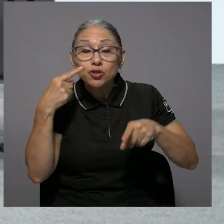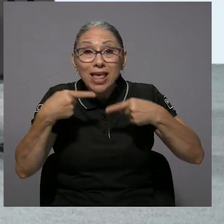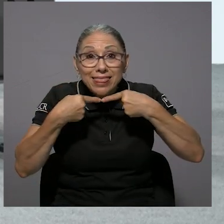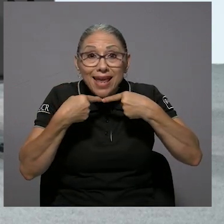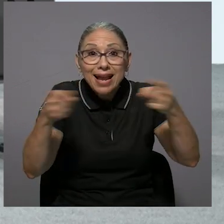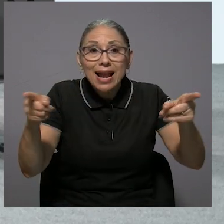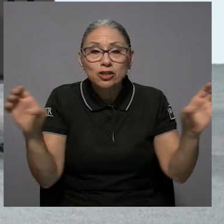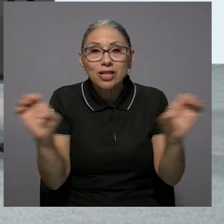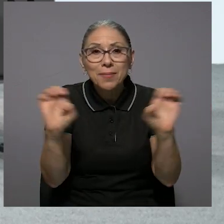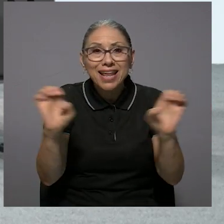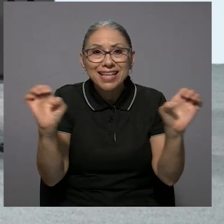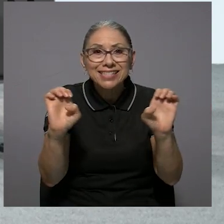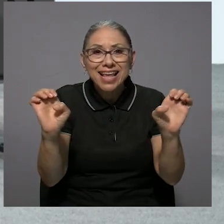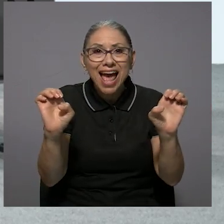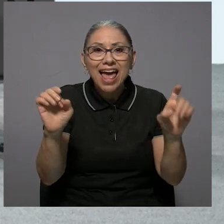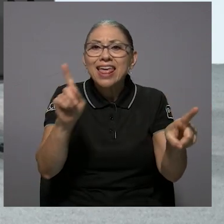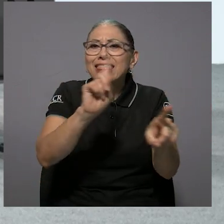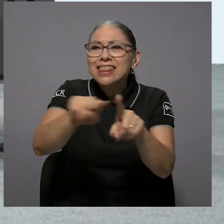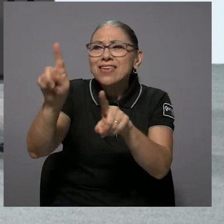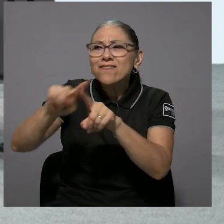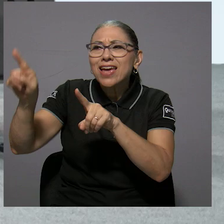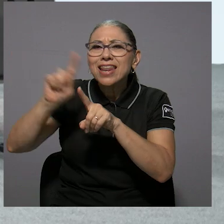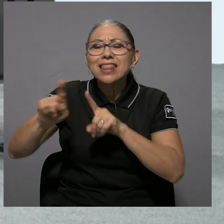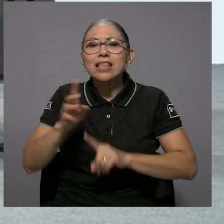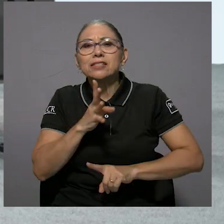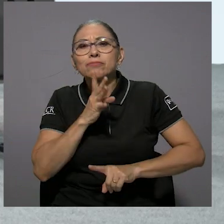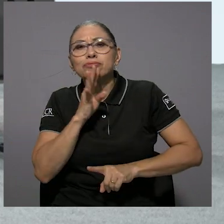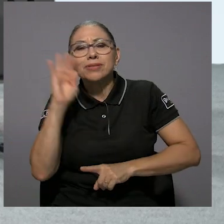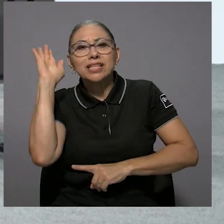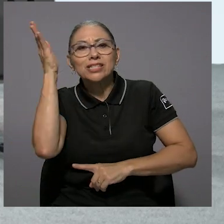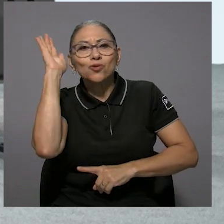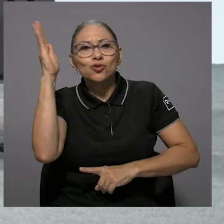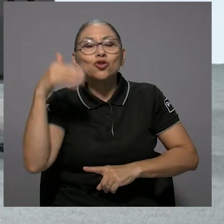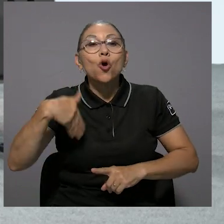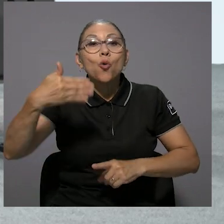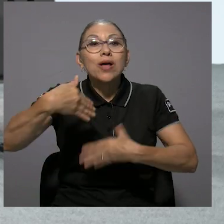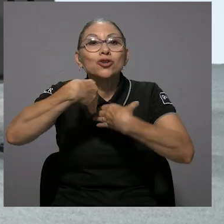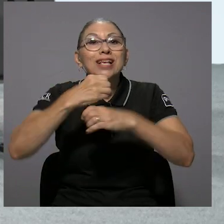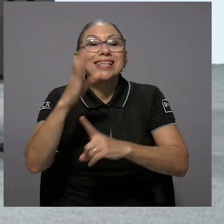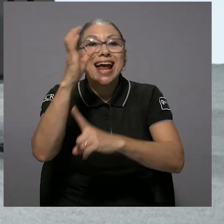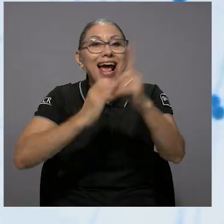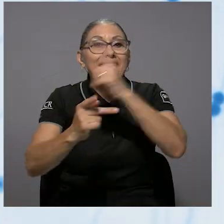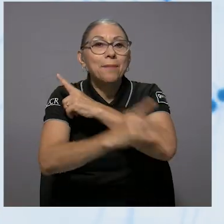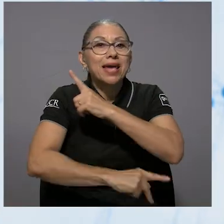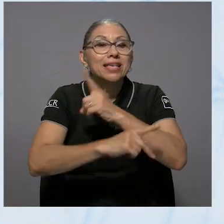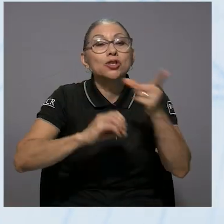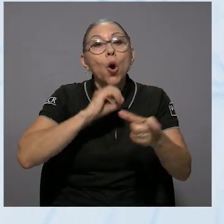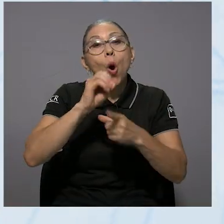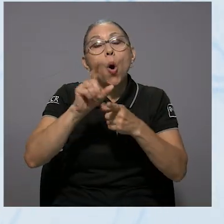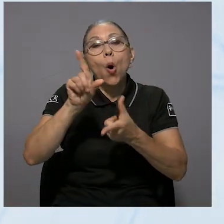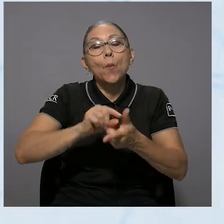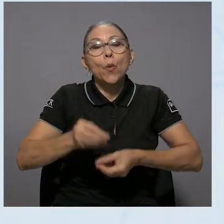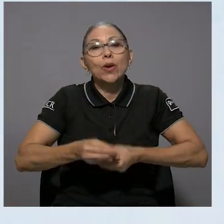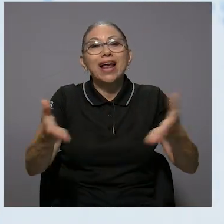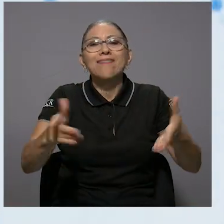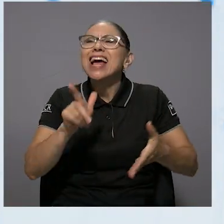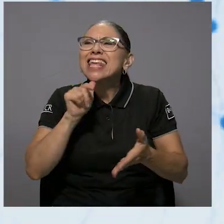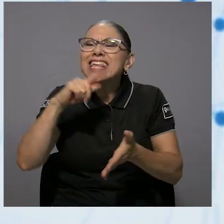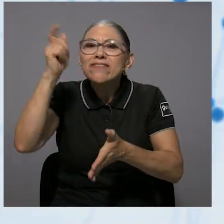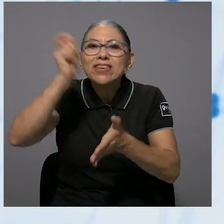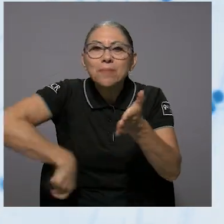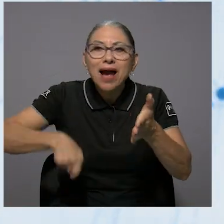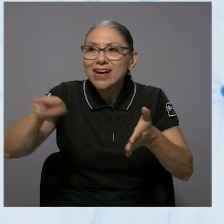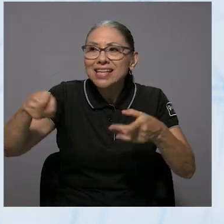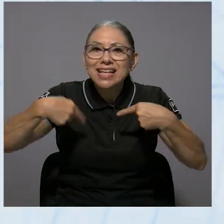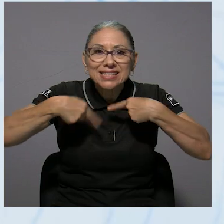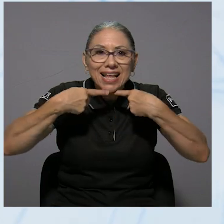emergencia cobraban diferente tipo de discurso cuando en cada uno de los países se hacía y se publicaba, quién firmaba las declaratorias. Entonces,